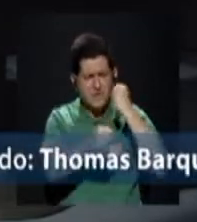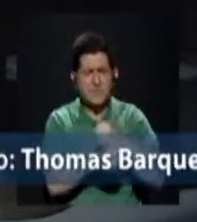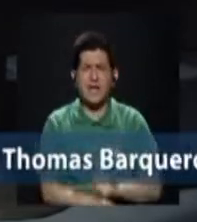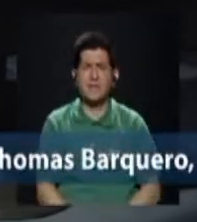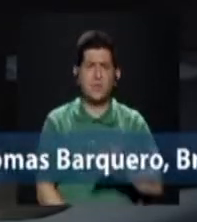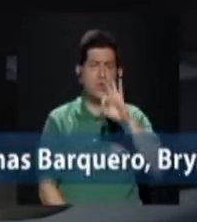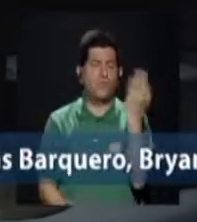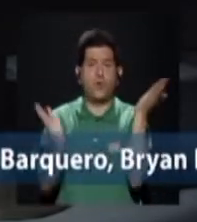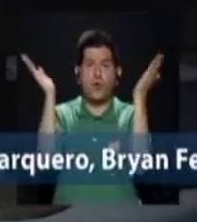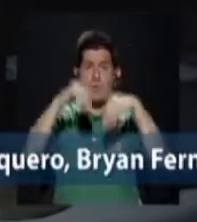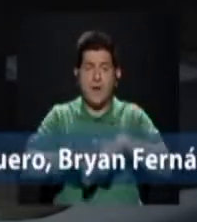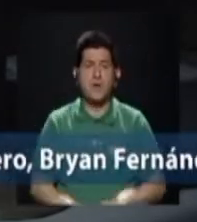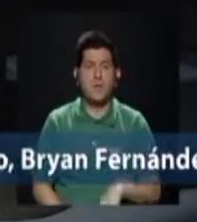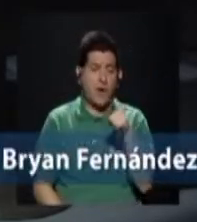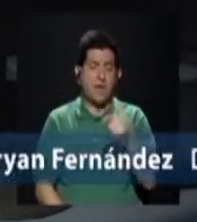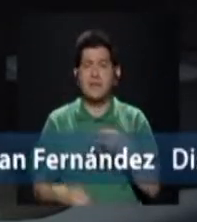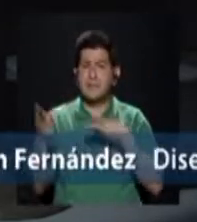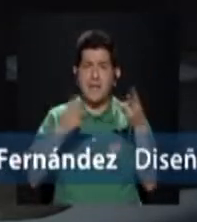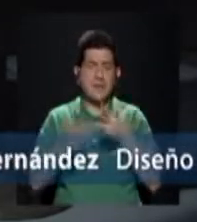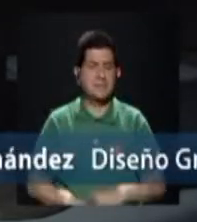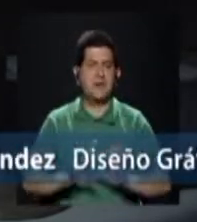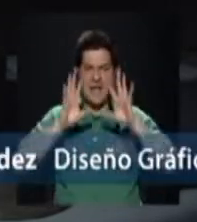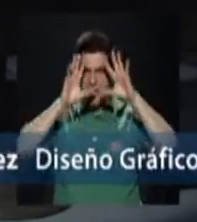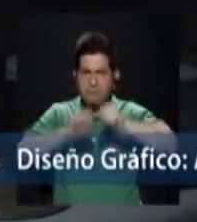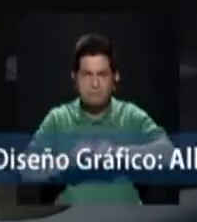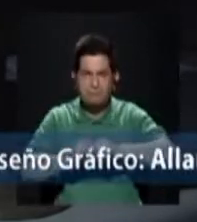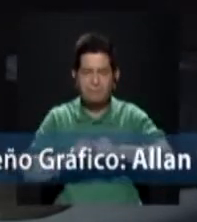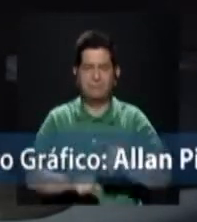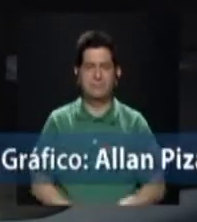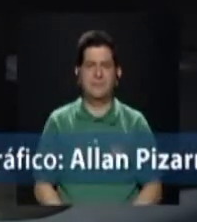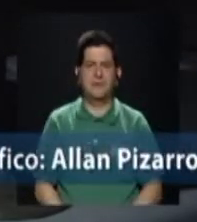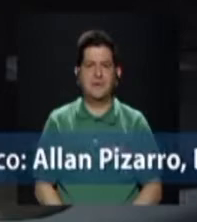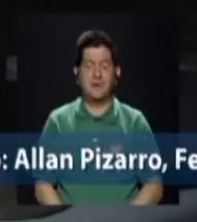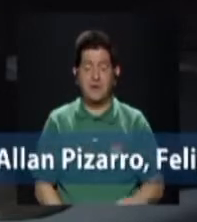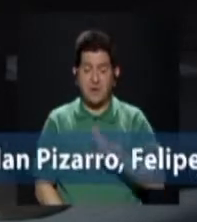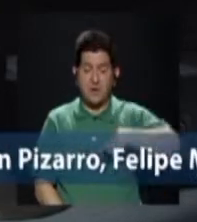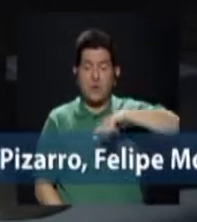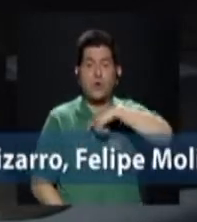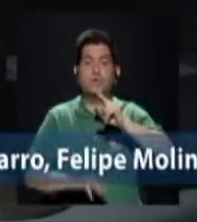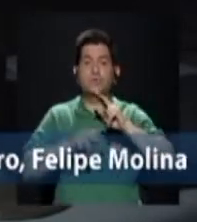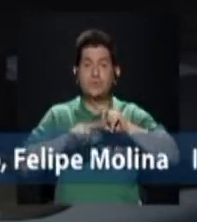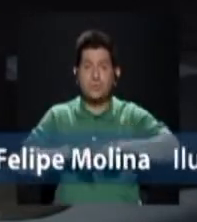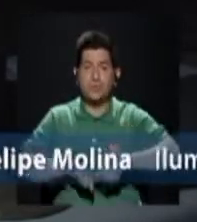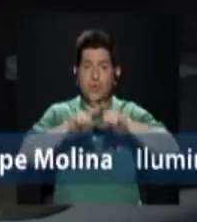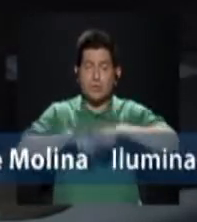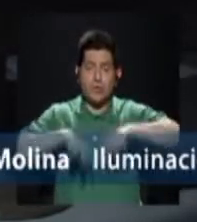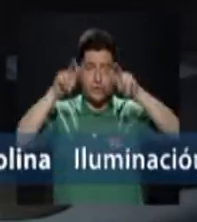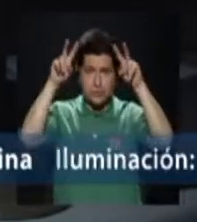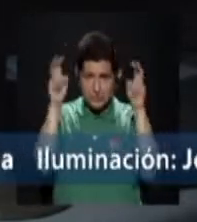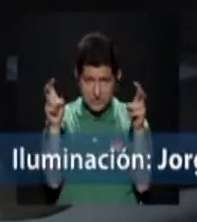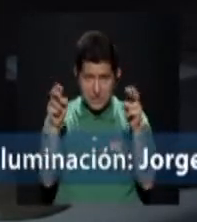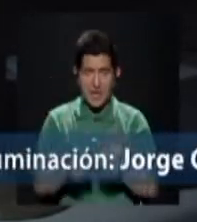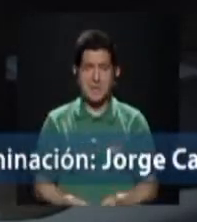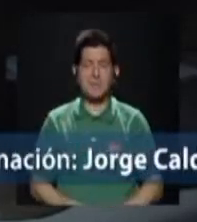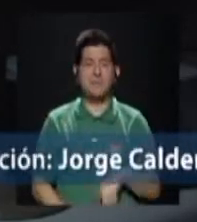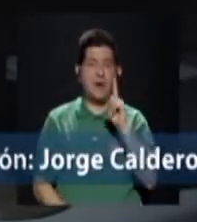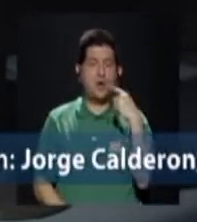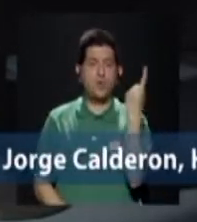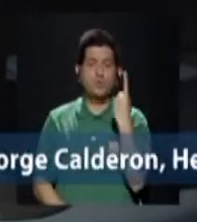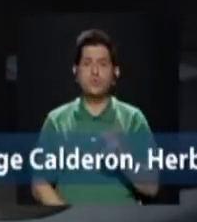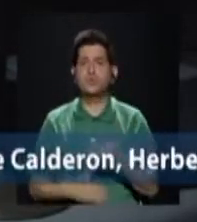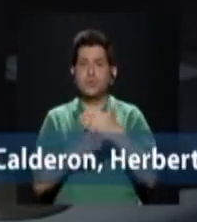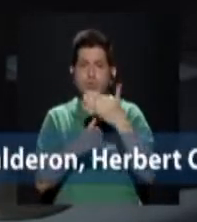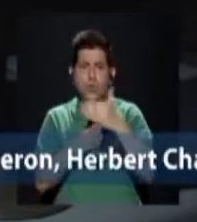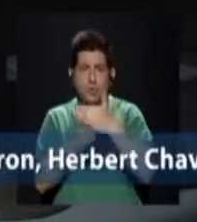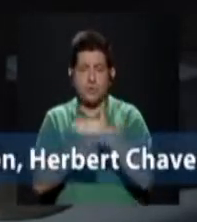manera alguna de depredar ese mercado. Entonces, al final de cuentas, estamos sujetos a un tema de un proveedor único que tal